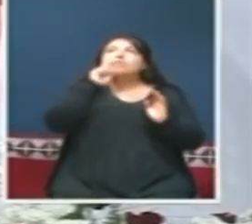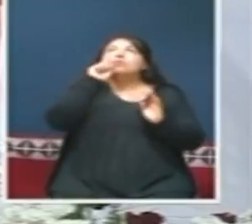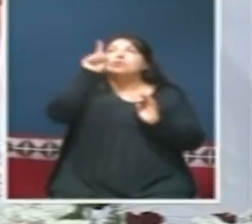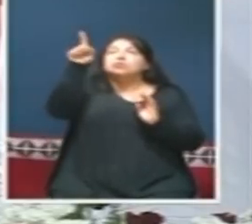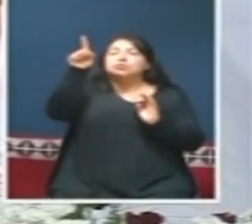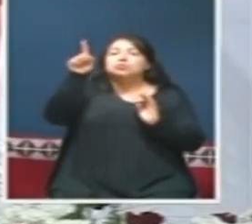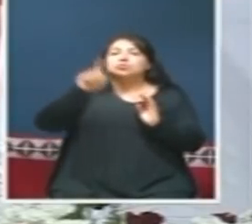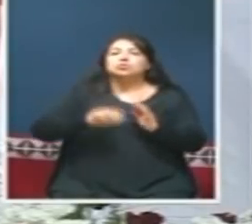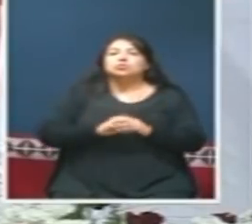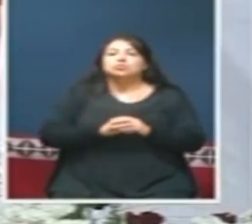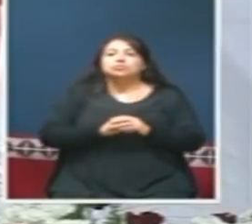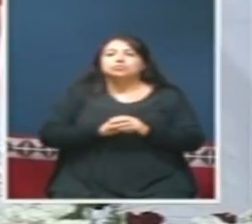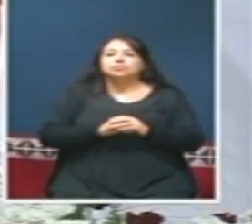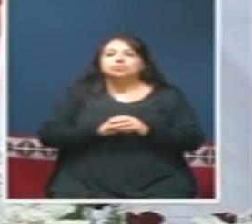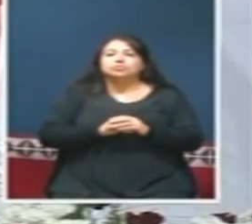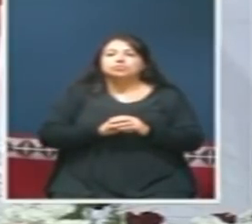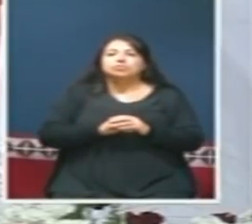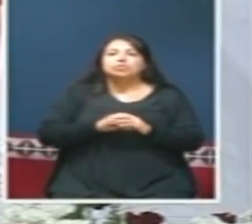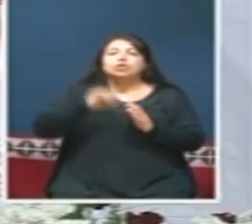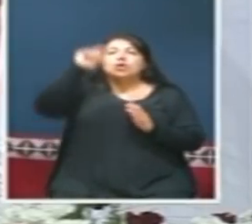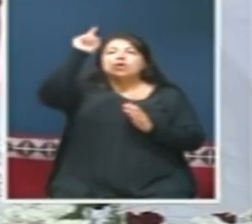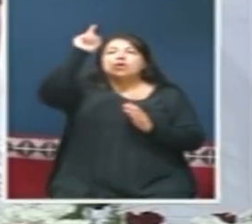pueblo.